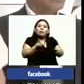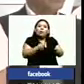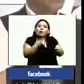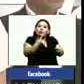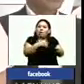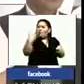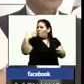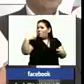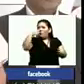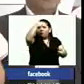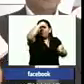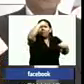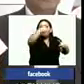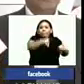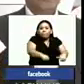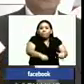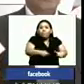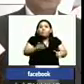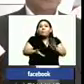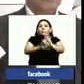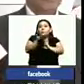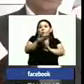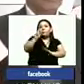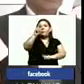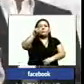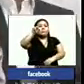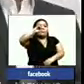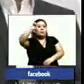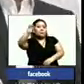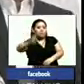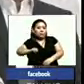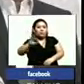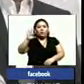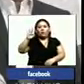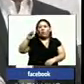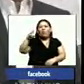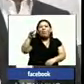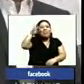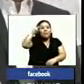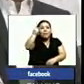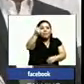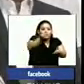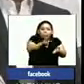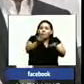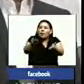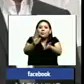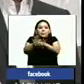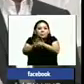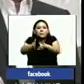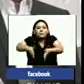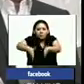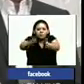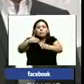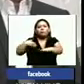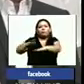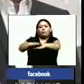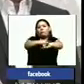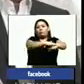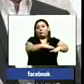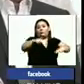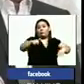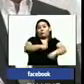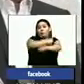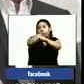están aprobados para el incremento del 2% del FODES. Compartimos los anuncios que se han hecho esta mañana, estas